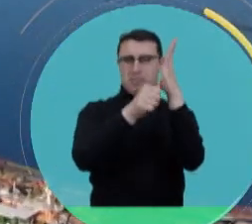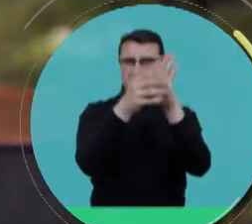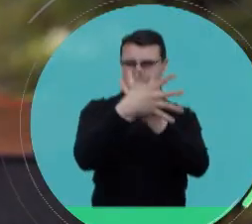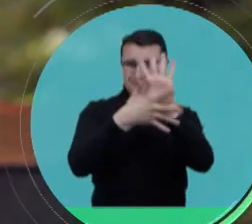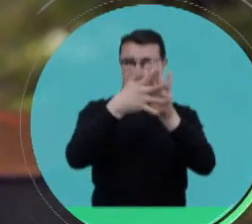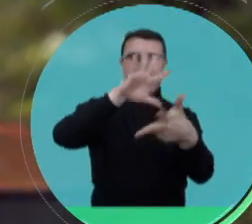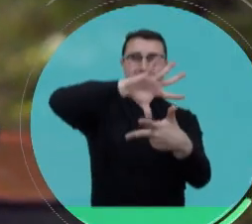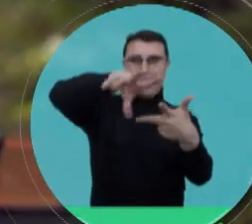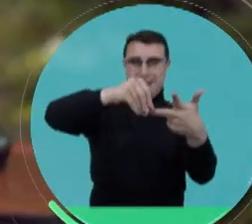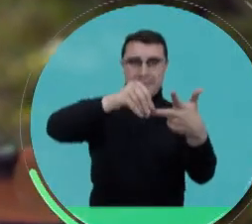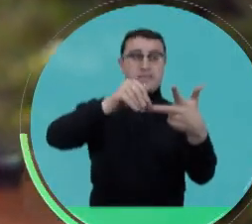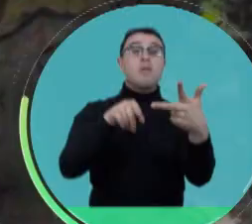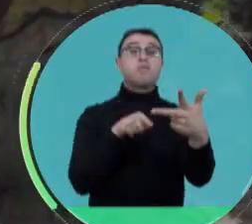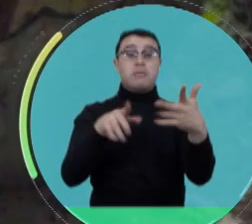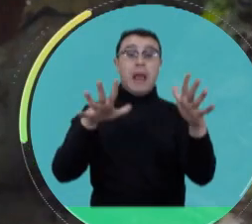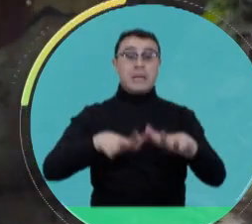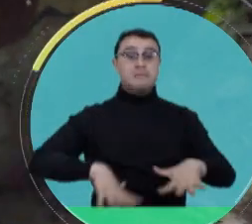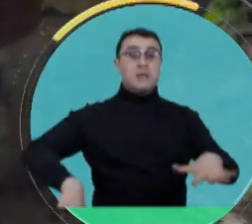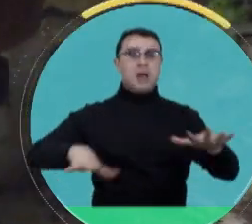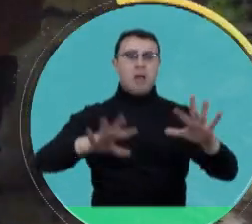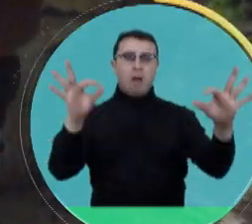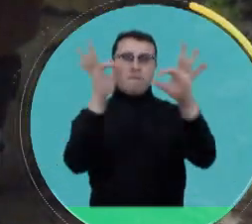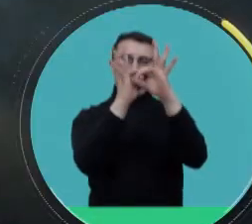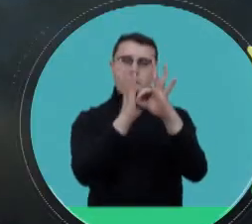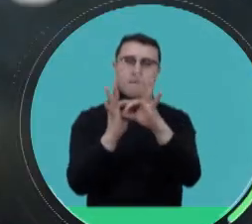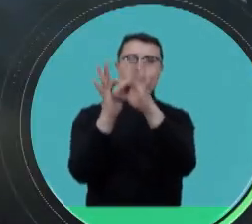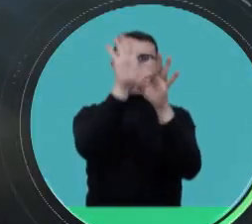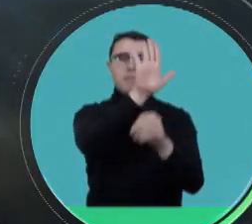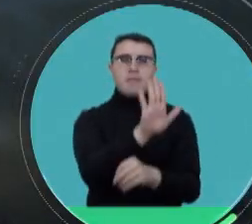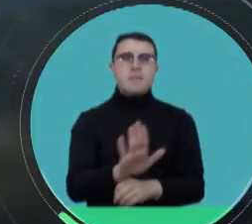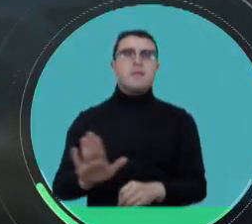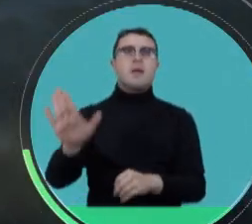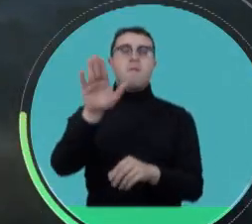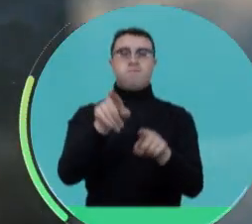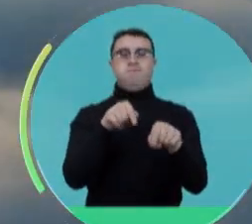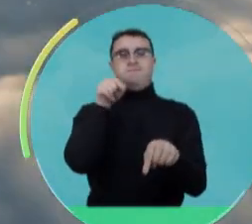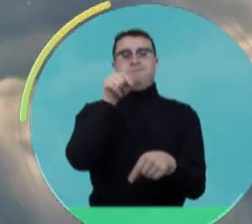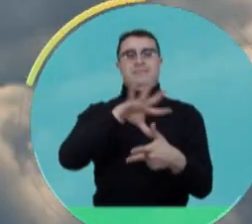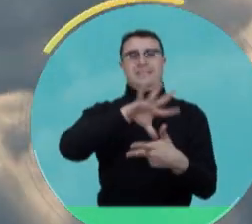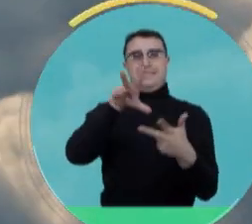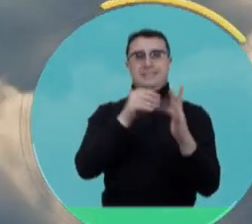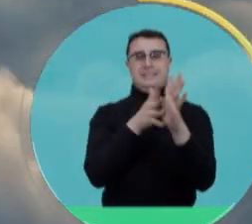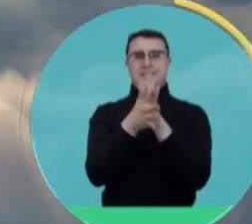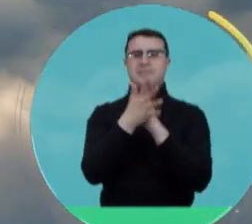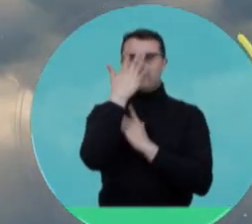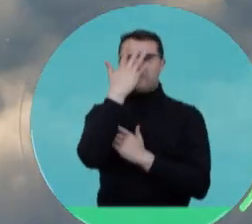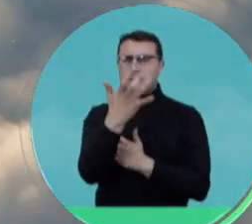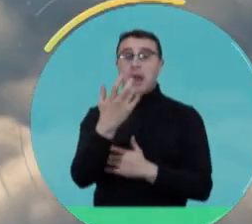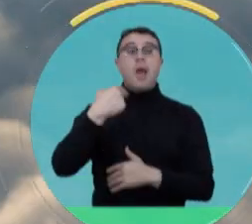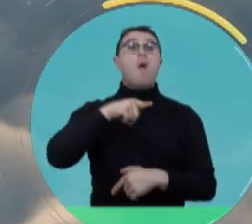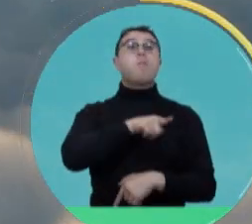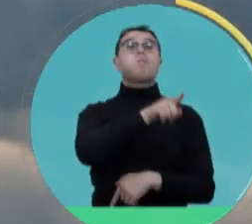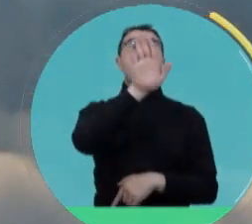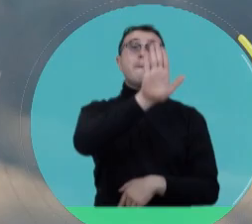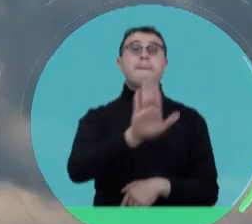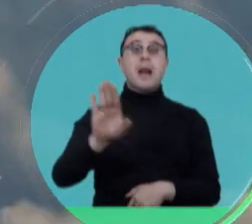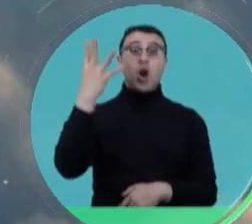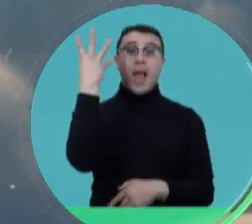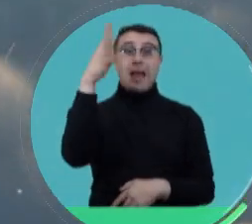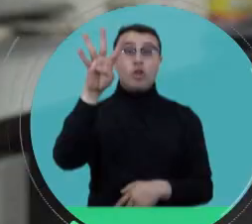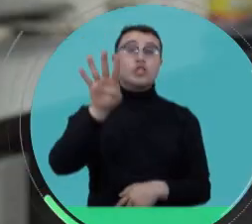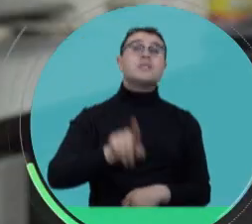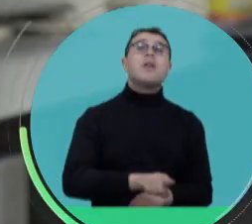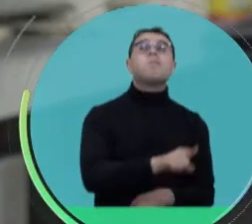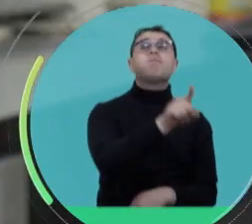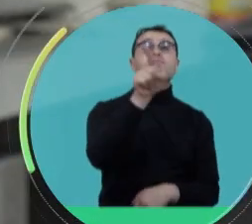enlace que justamente si algo algún espacio tenemos con un enfoque territorial es este porque gracias a nu nuestra presencia de